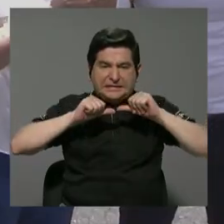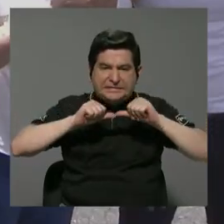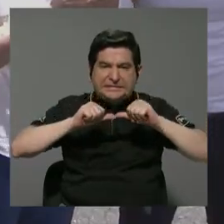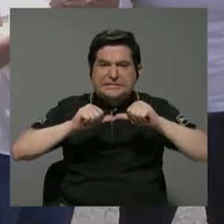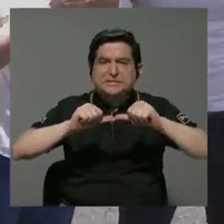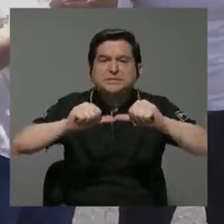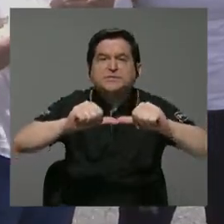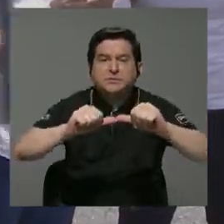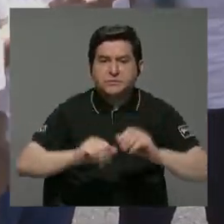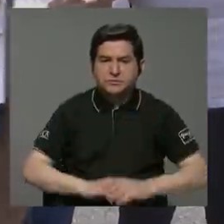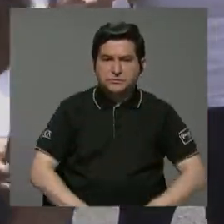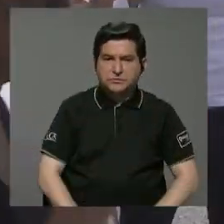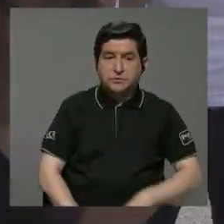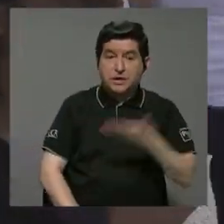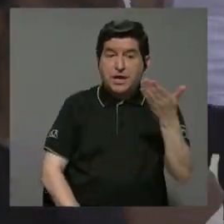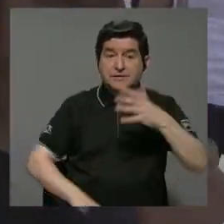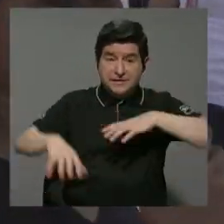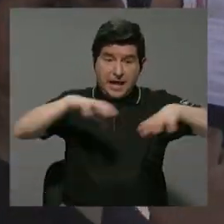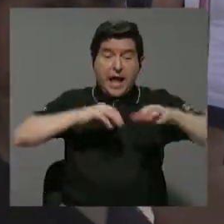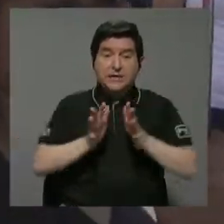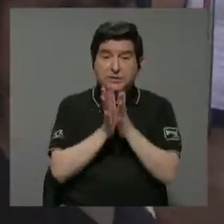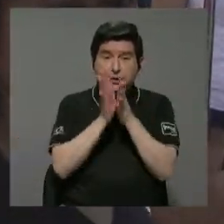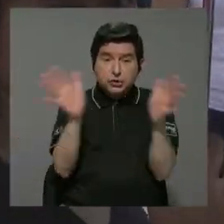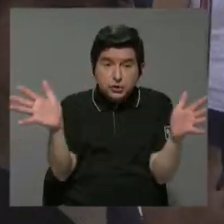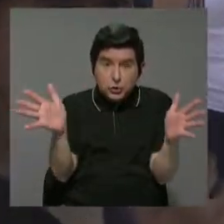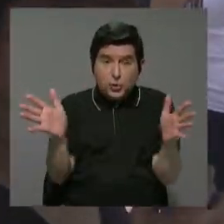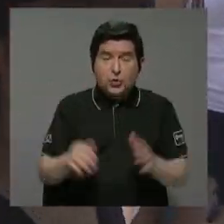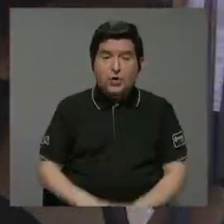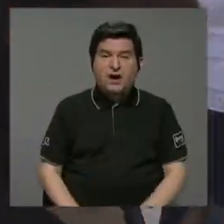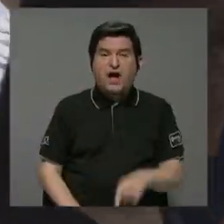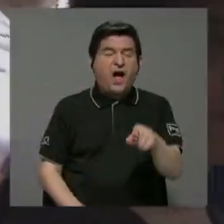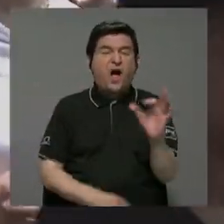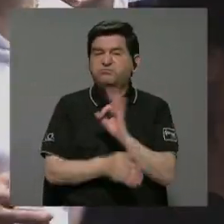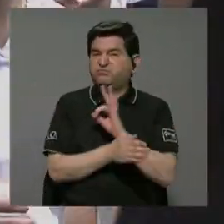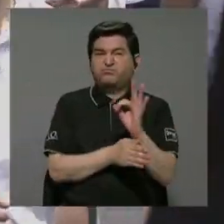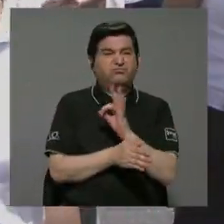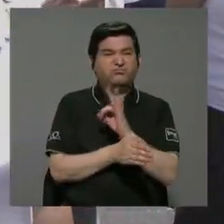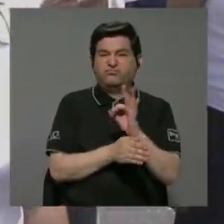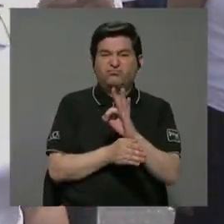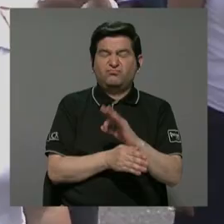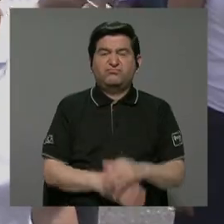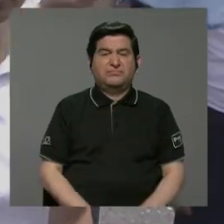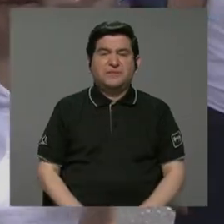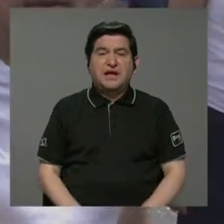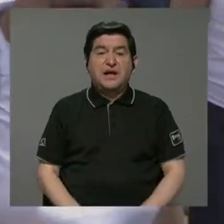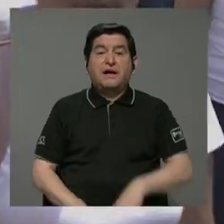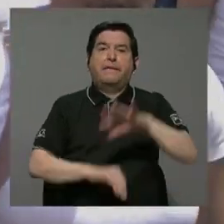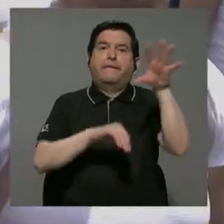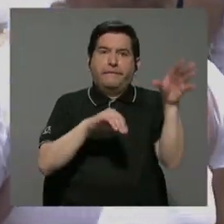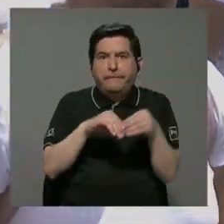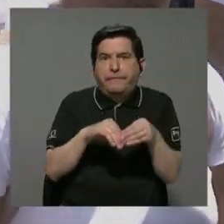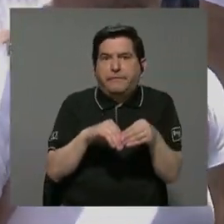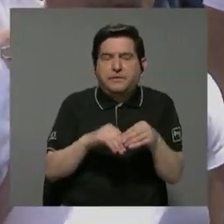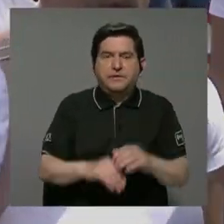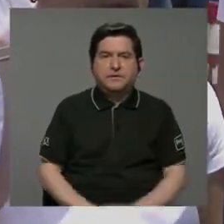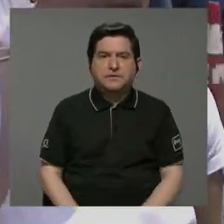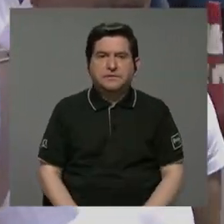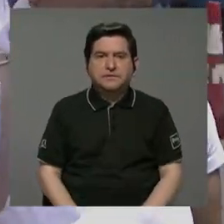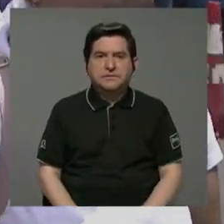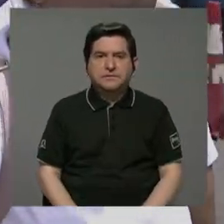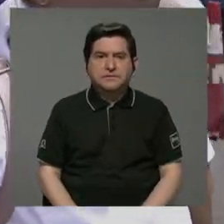constantemente es que la acción pública es una acción pública ineficaz, que es ineficiente, que además